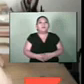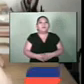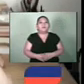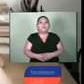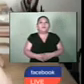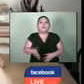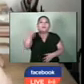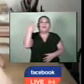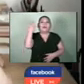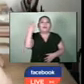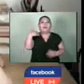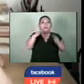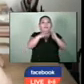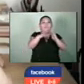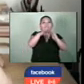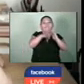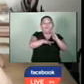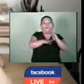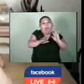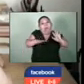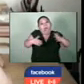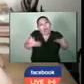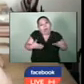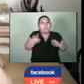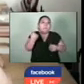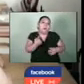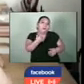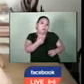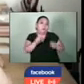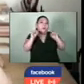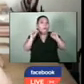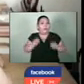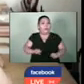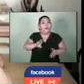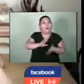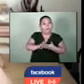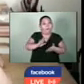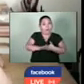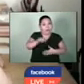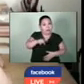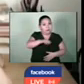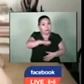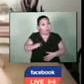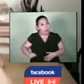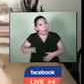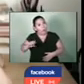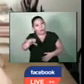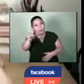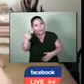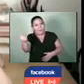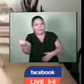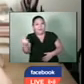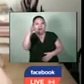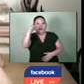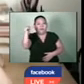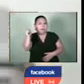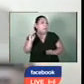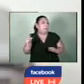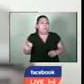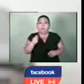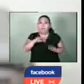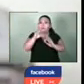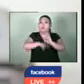La pandemia por COVID-19 motivó a que los consumidores en el país y en el mundo se hicieran más asiduos a las compras en